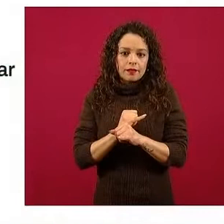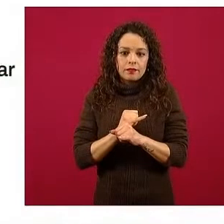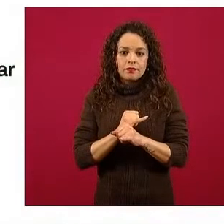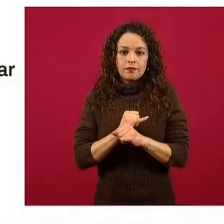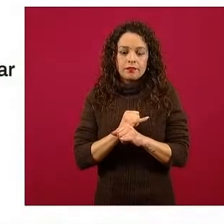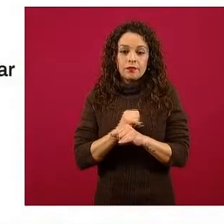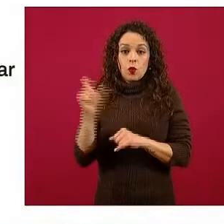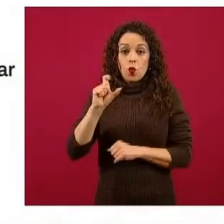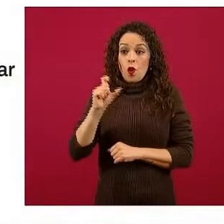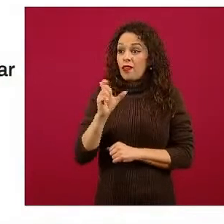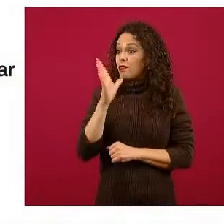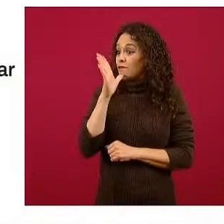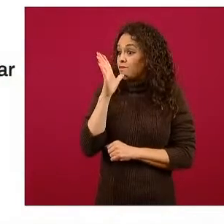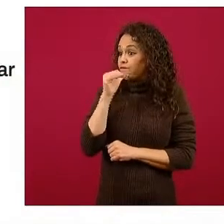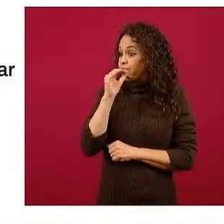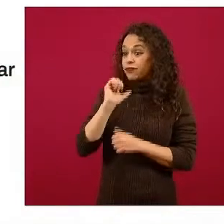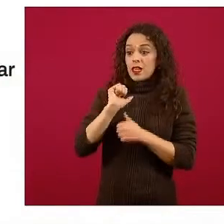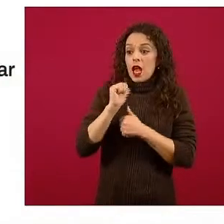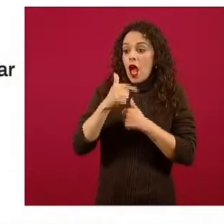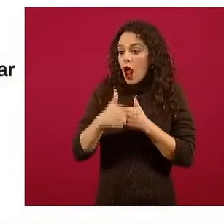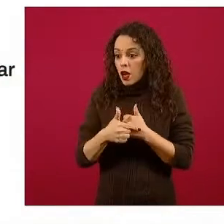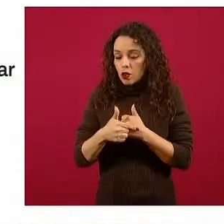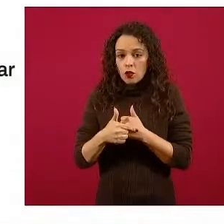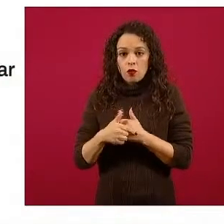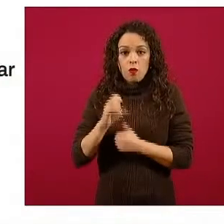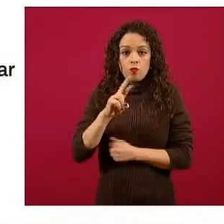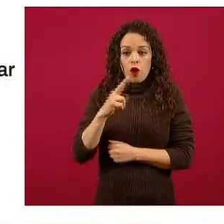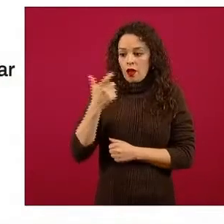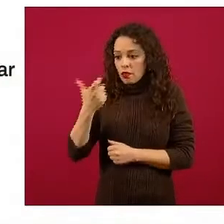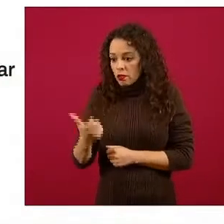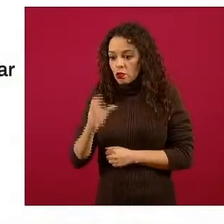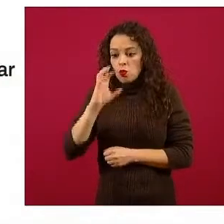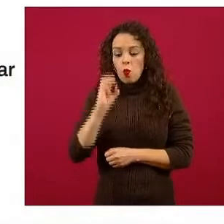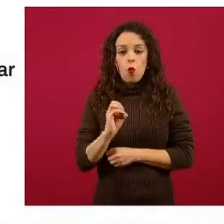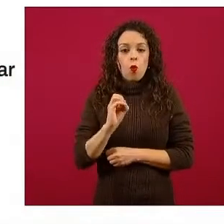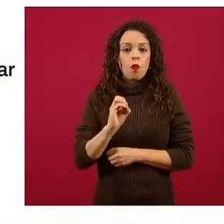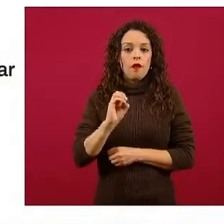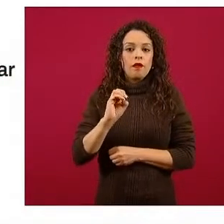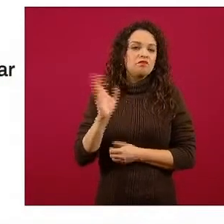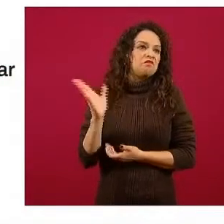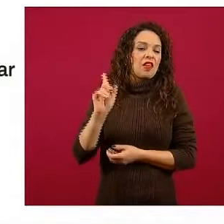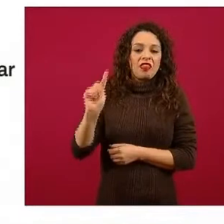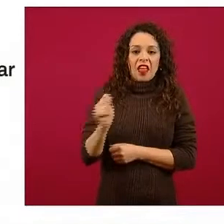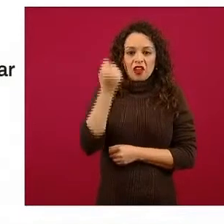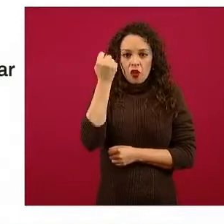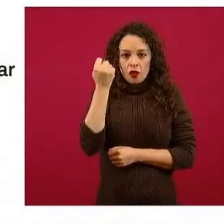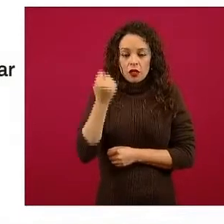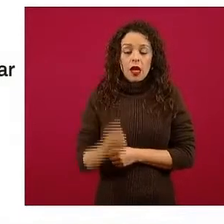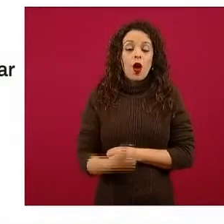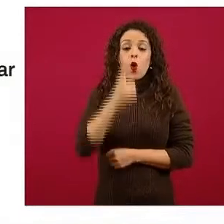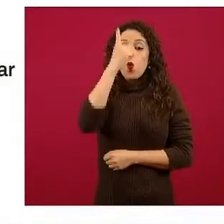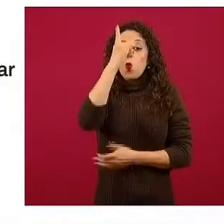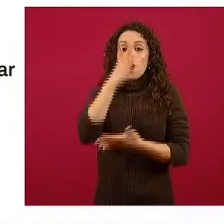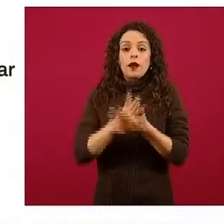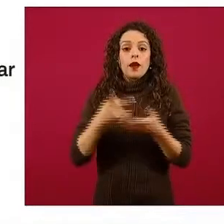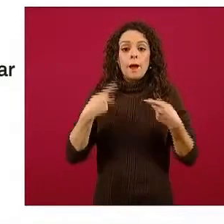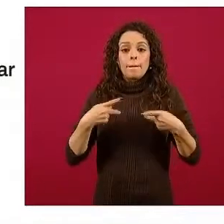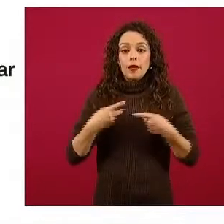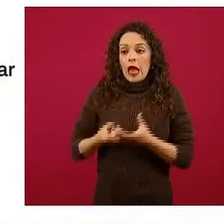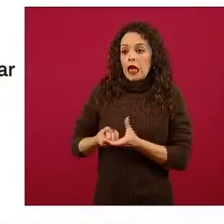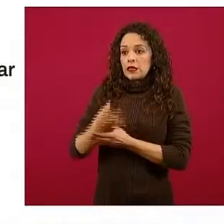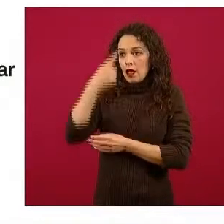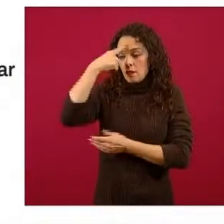es posible, tecnológica, económica, la que sea, que salga una sola persona por el